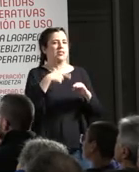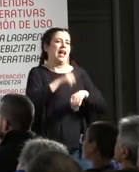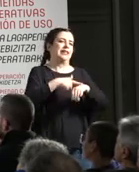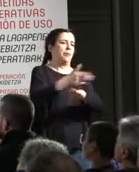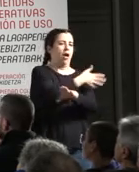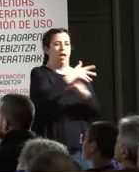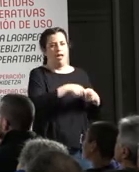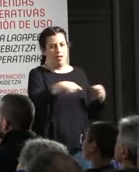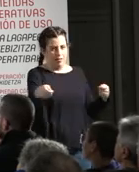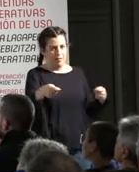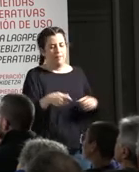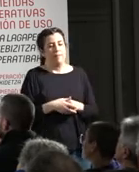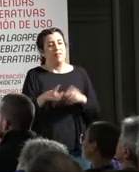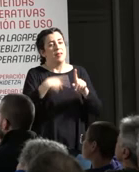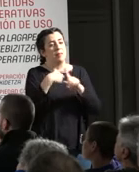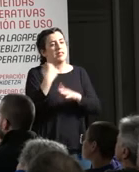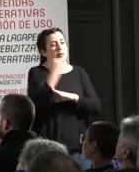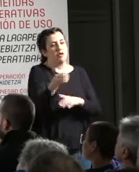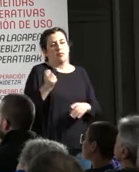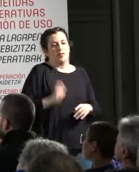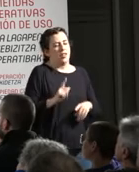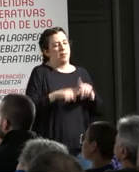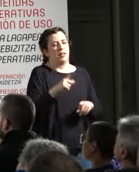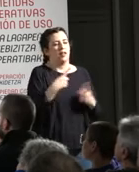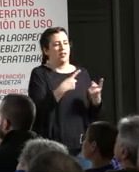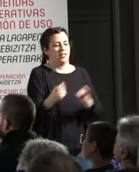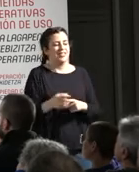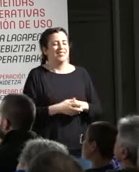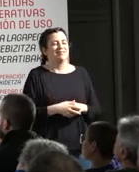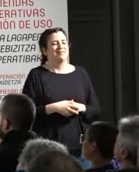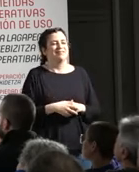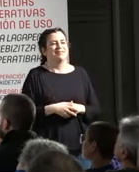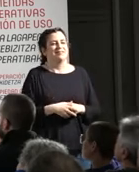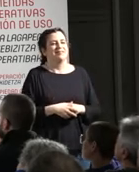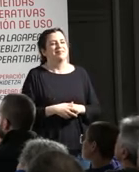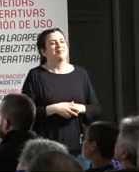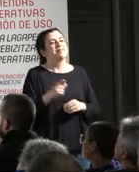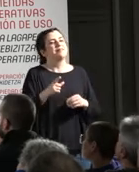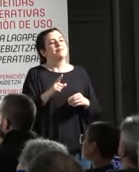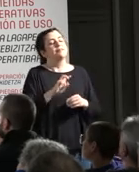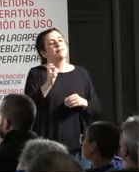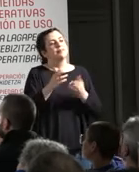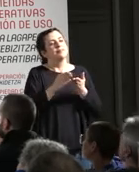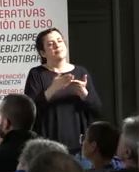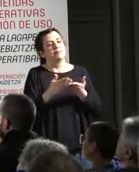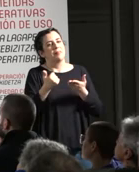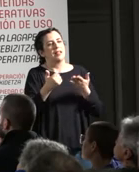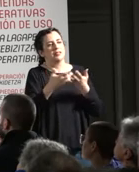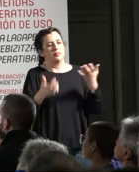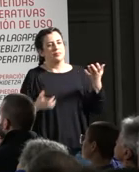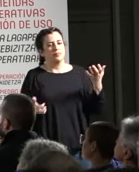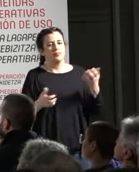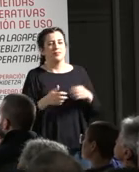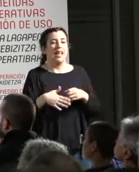Y luego el apoyo profesional para lo que necesiten. Voy a pasar a esta parte que era como más desplegada. Y aquí, por ejemplo, en el ámbito rural, hago